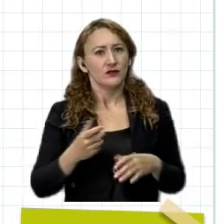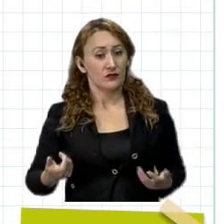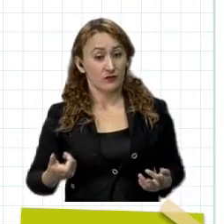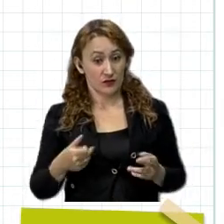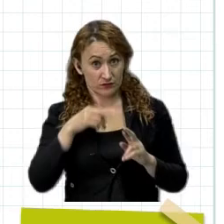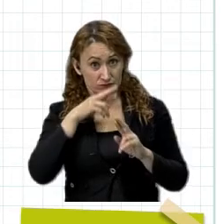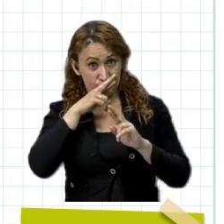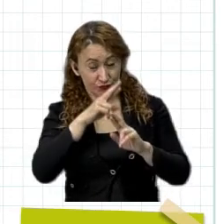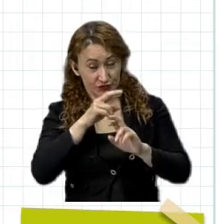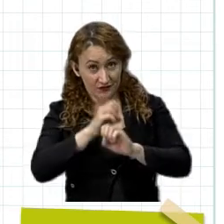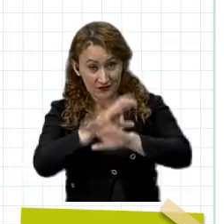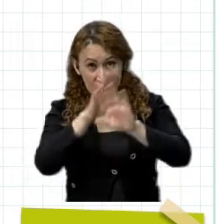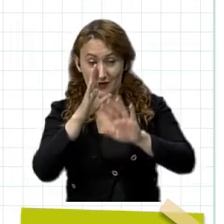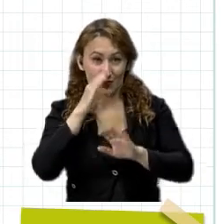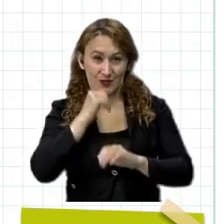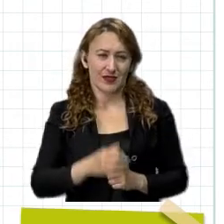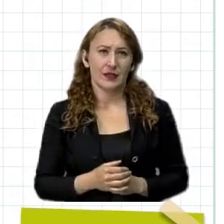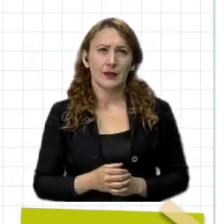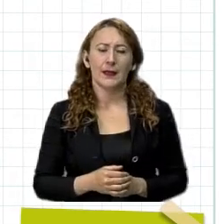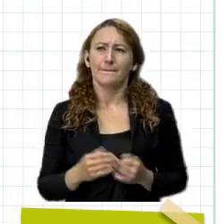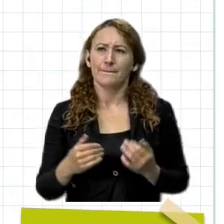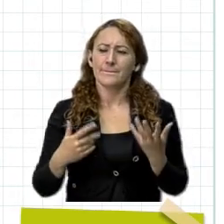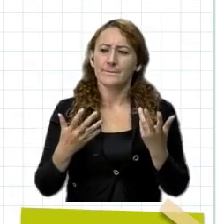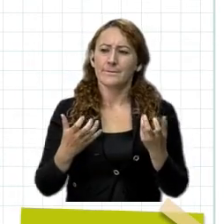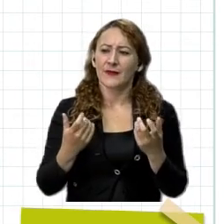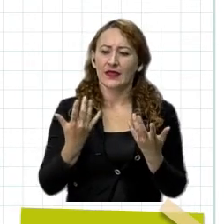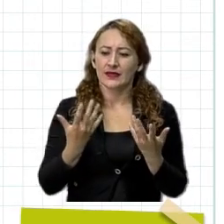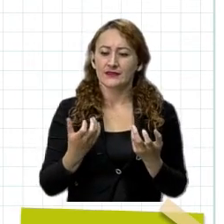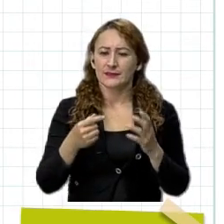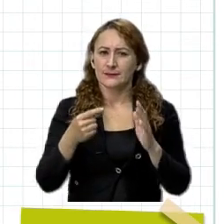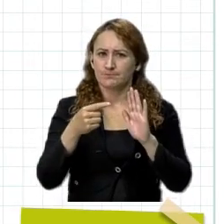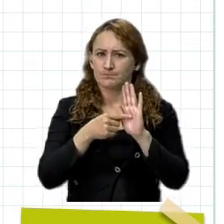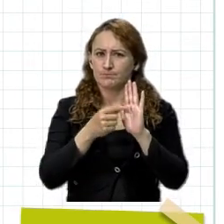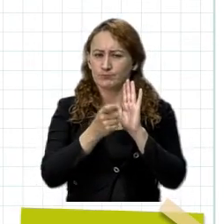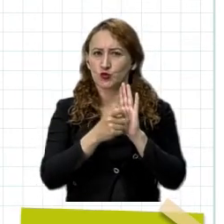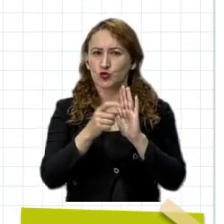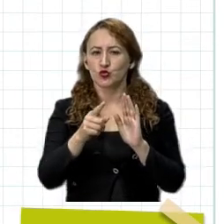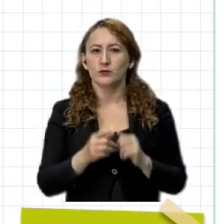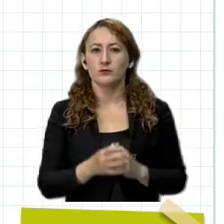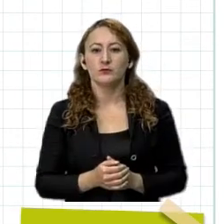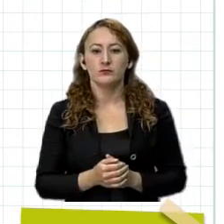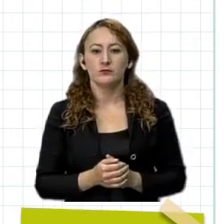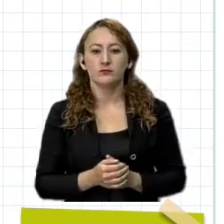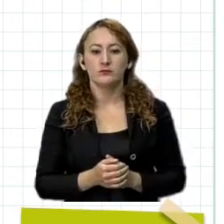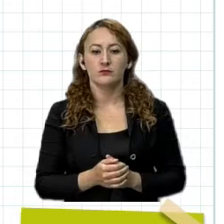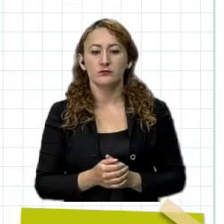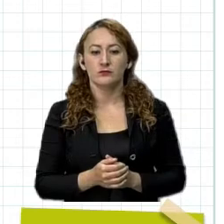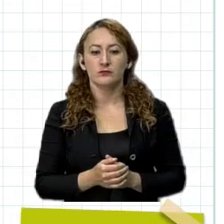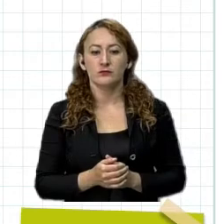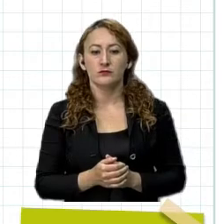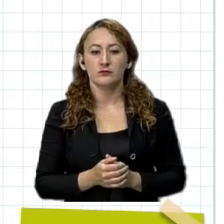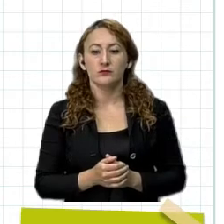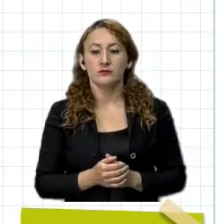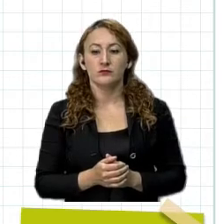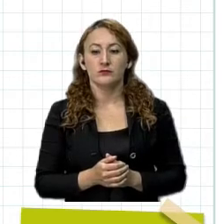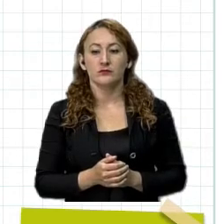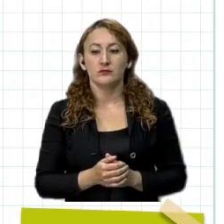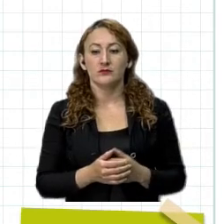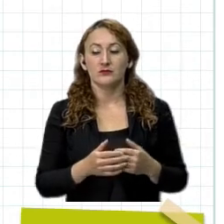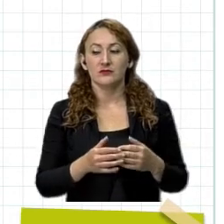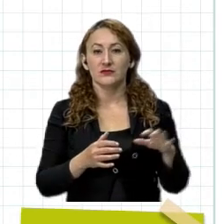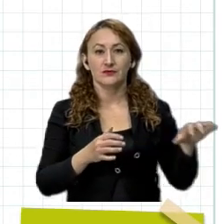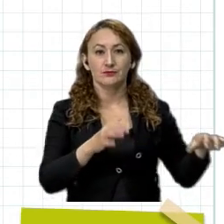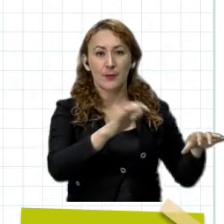respuesta tan clara, aunque sí quisiera señalar algo, y es que el temor que produce la